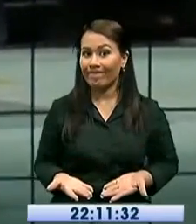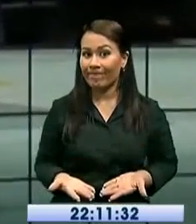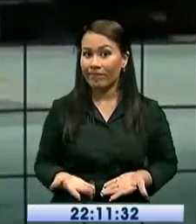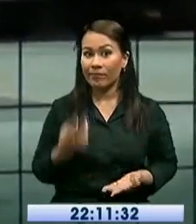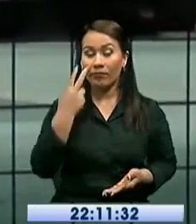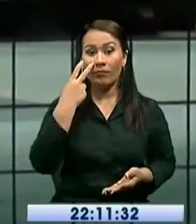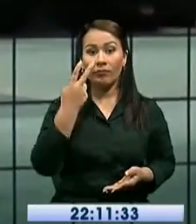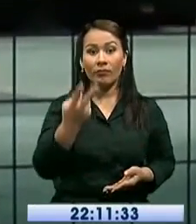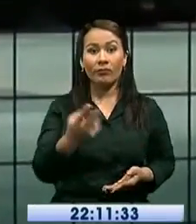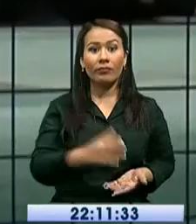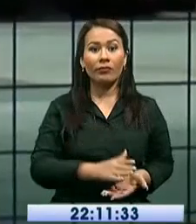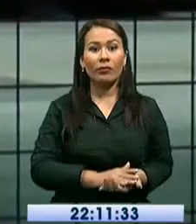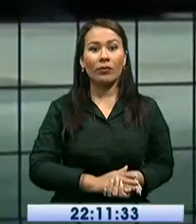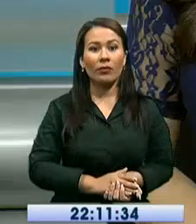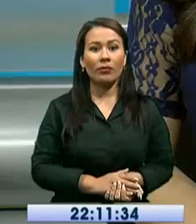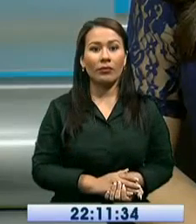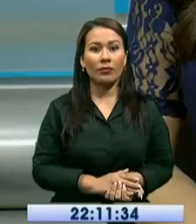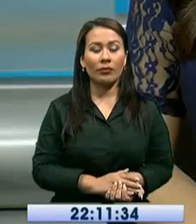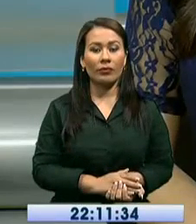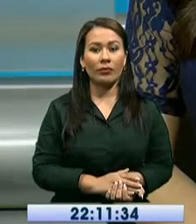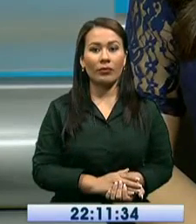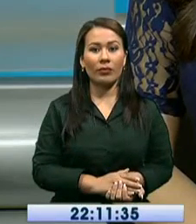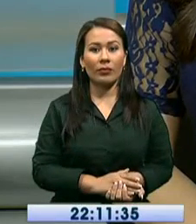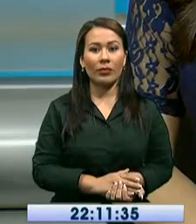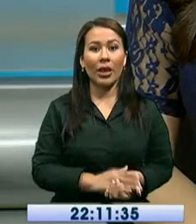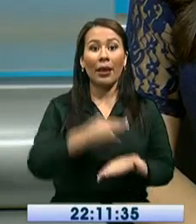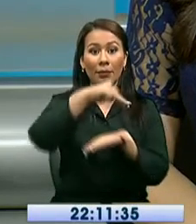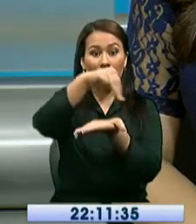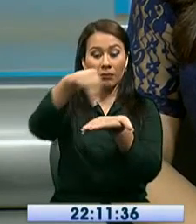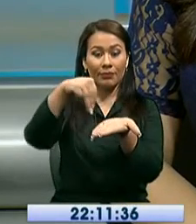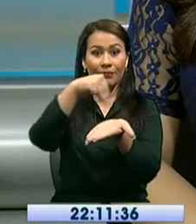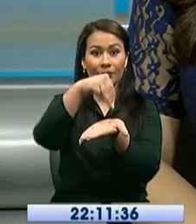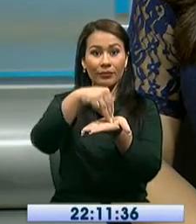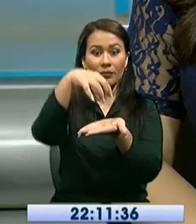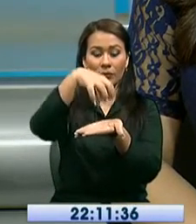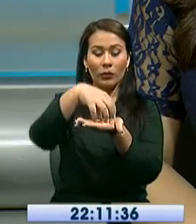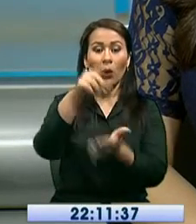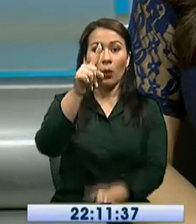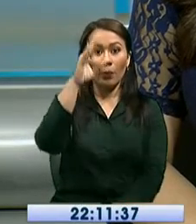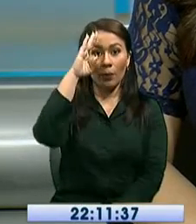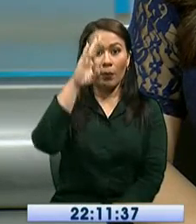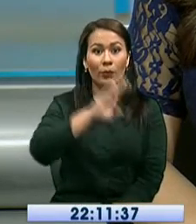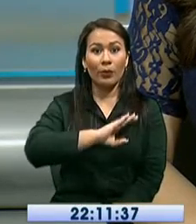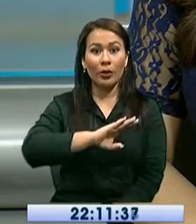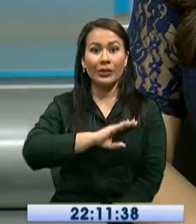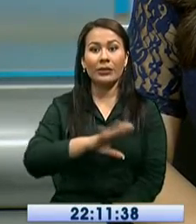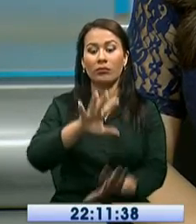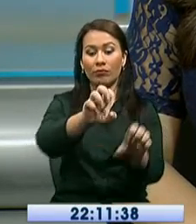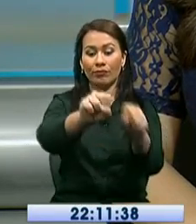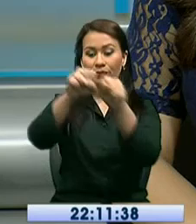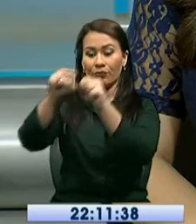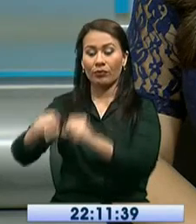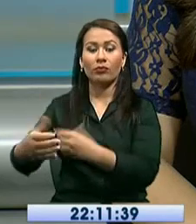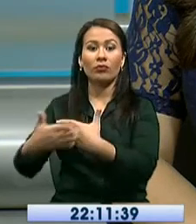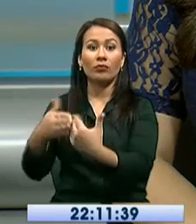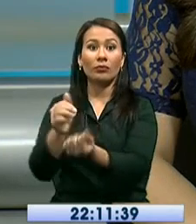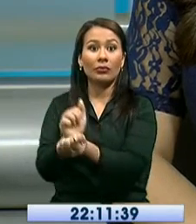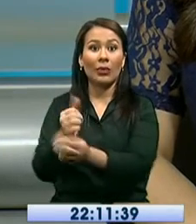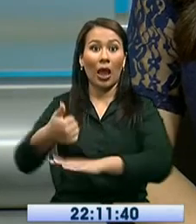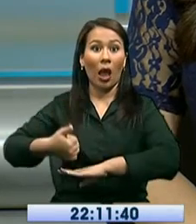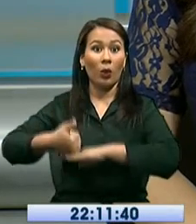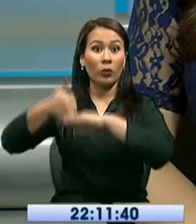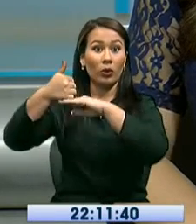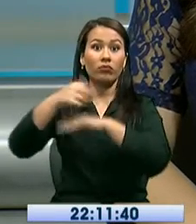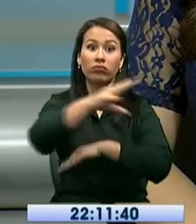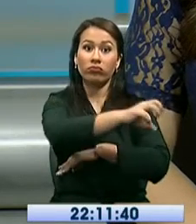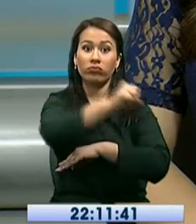Informó José Morales. En la provincia de Manabí, un policía en servicio activo quedó detenido por las autoridades